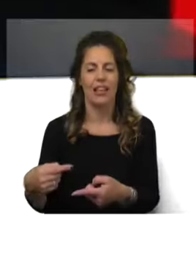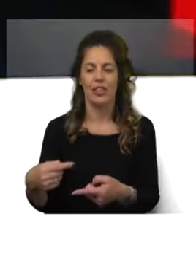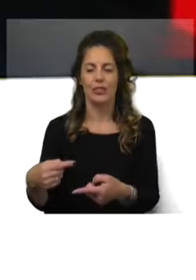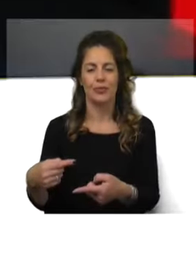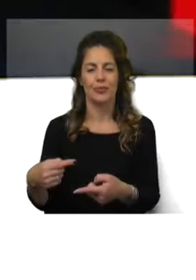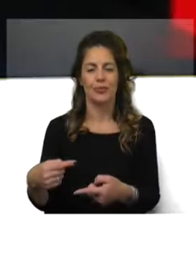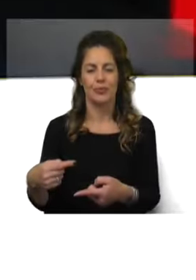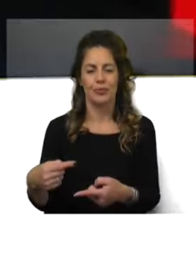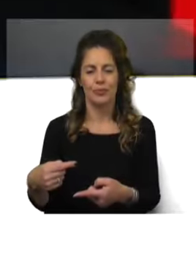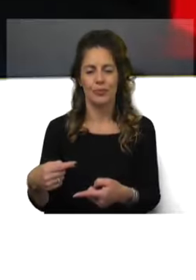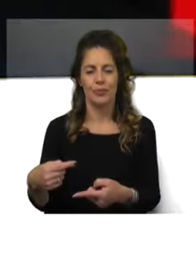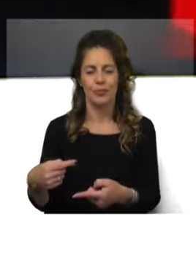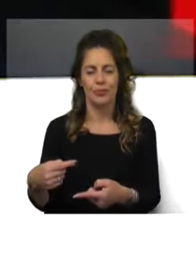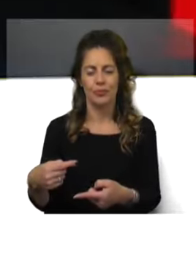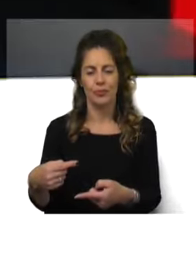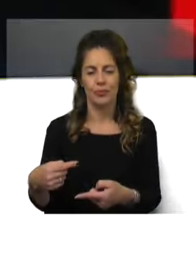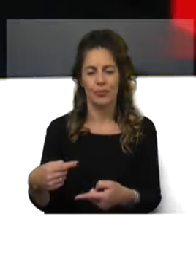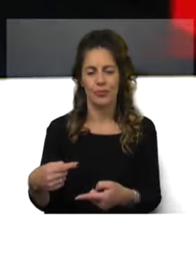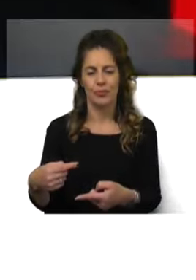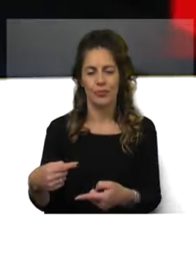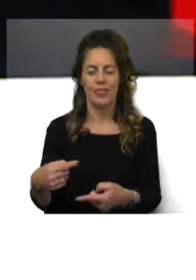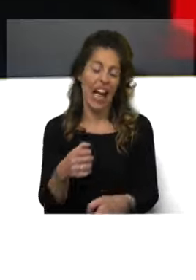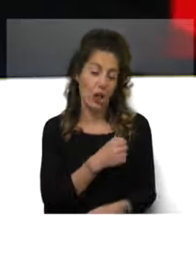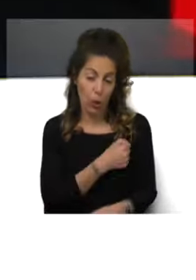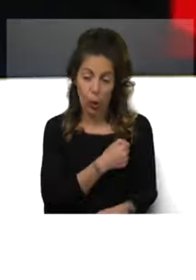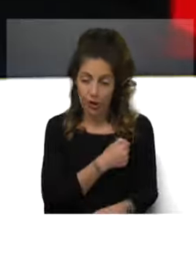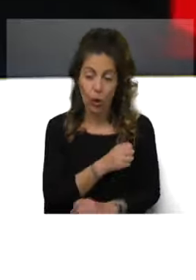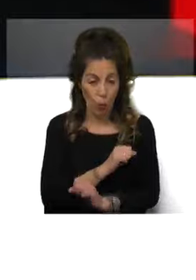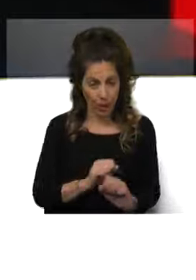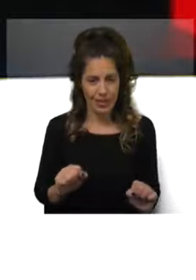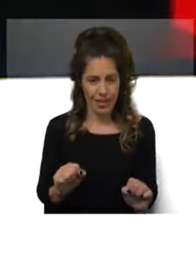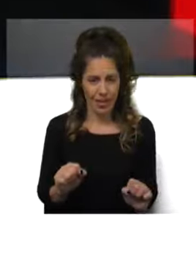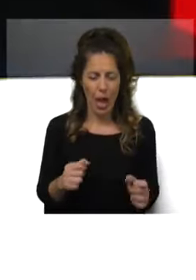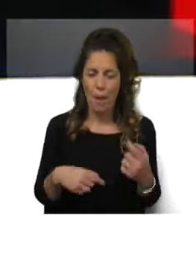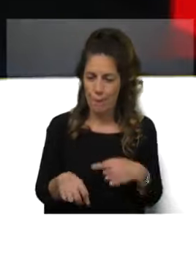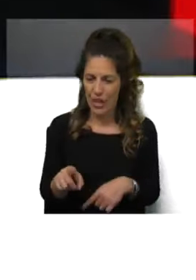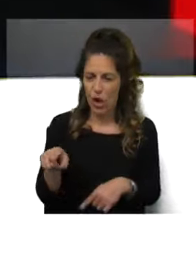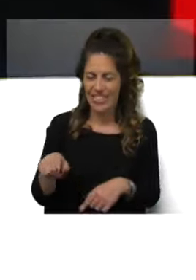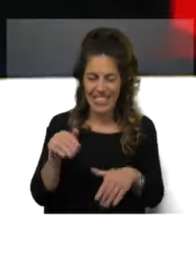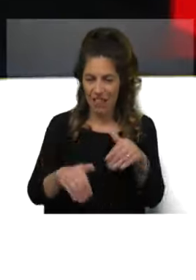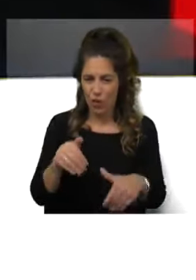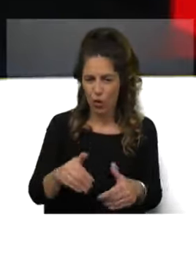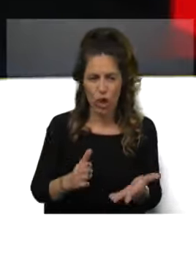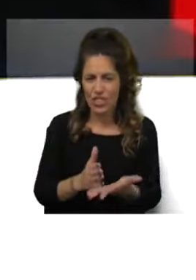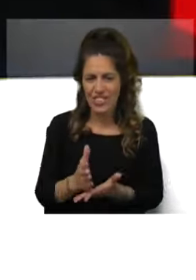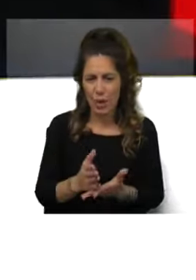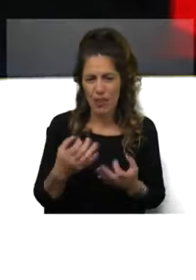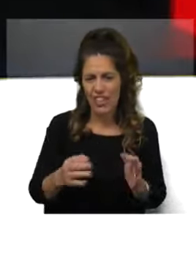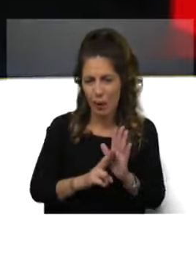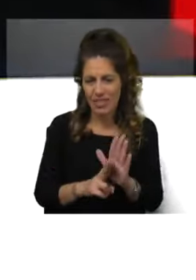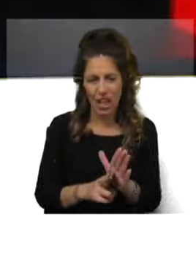eh conservador católico puede ser pero es ese voto en realidad siempre está bien representado